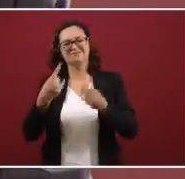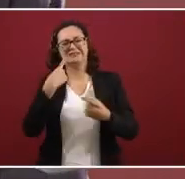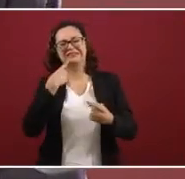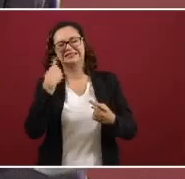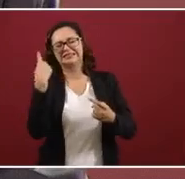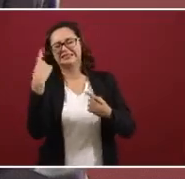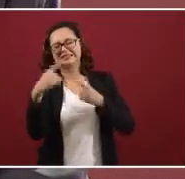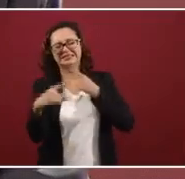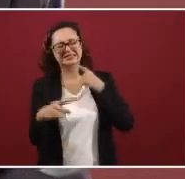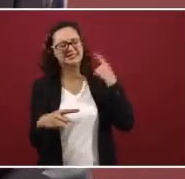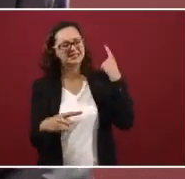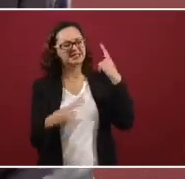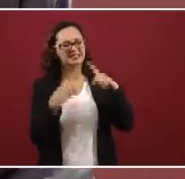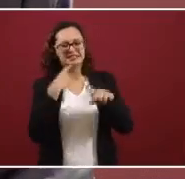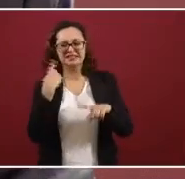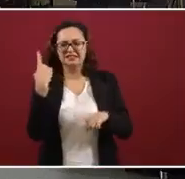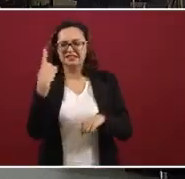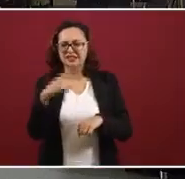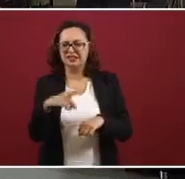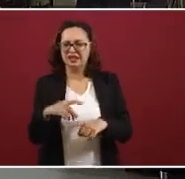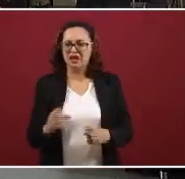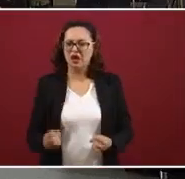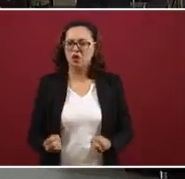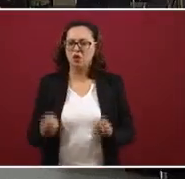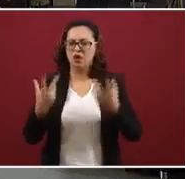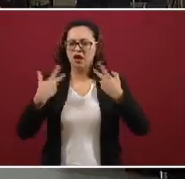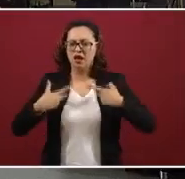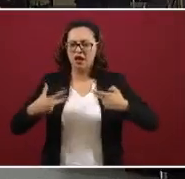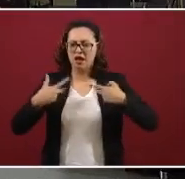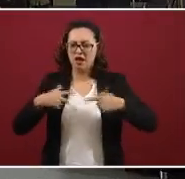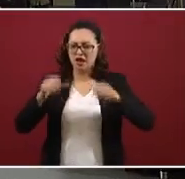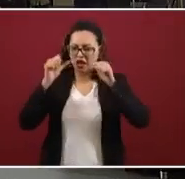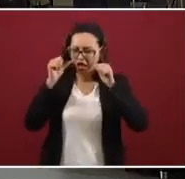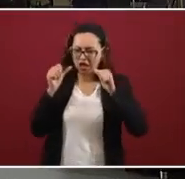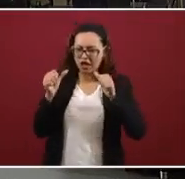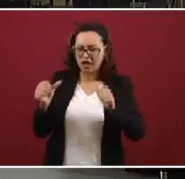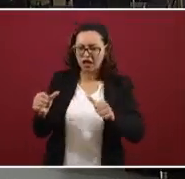¿Cuántos han atendido? ¿Cuántas personas?